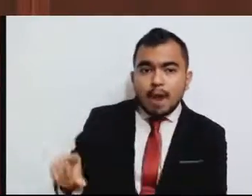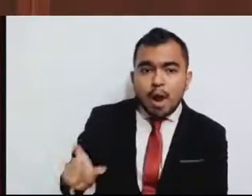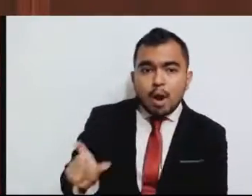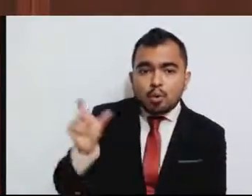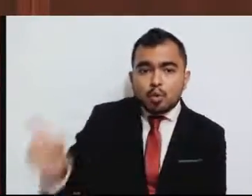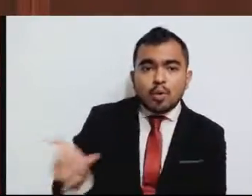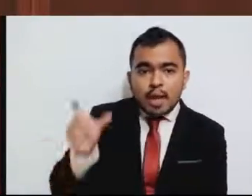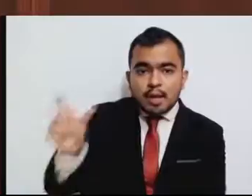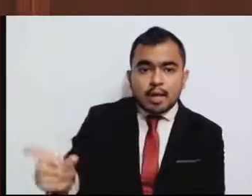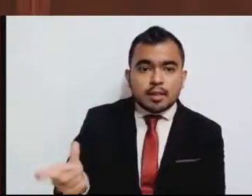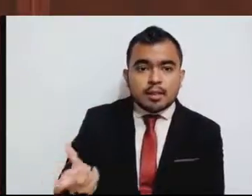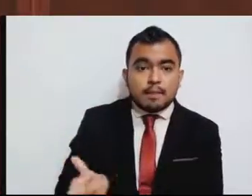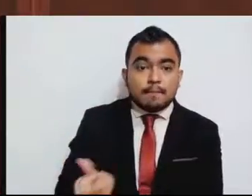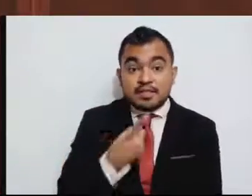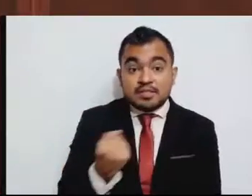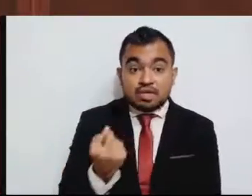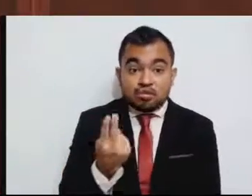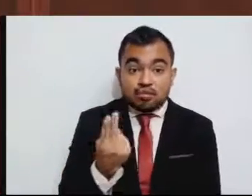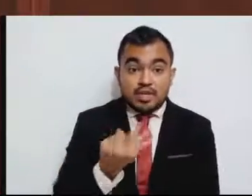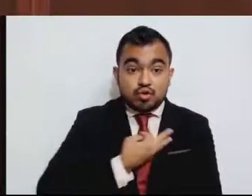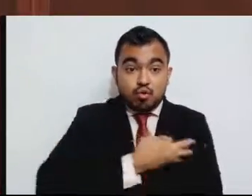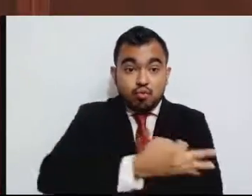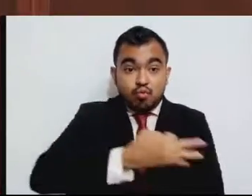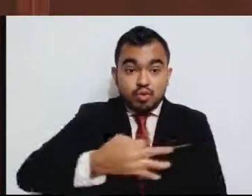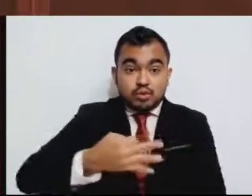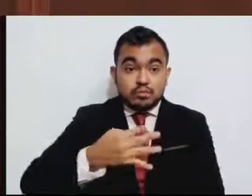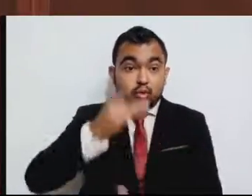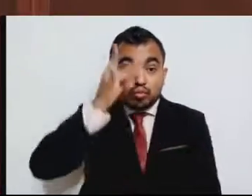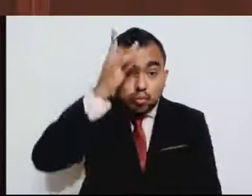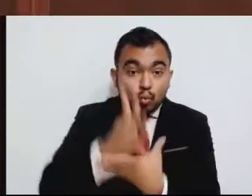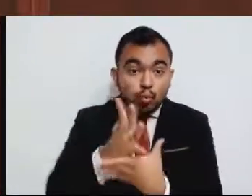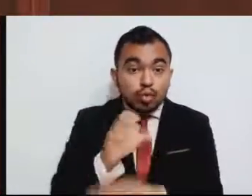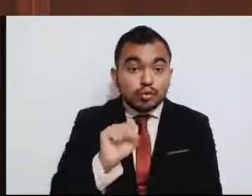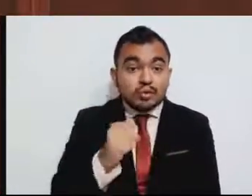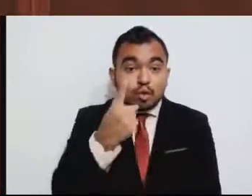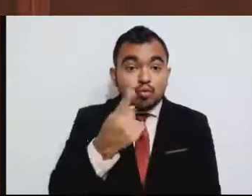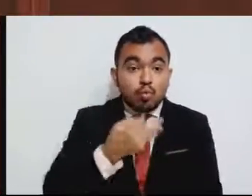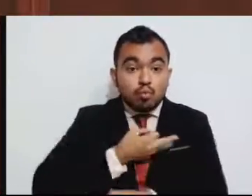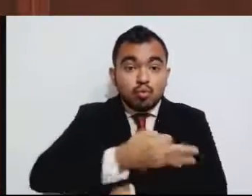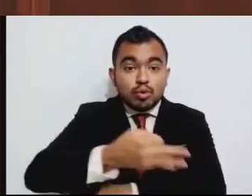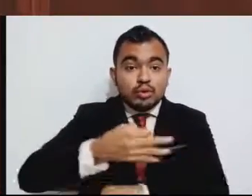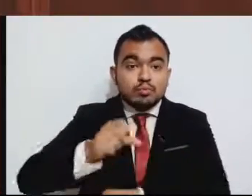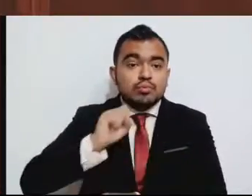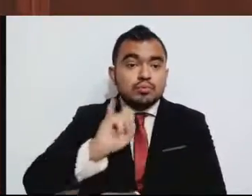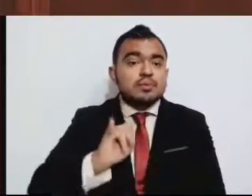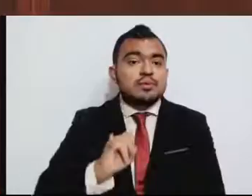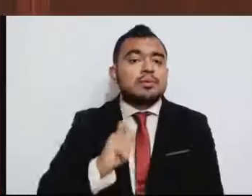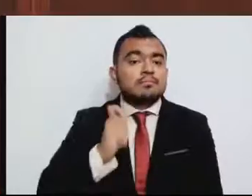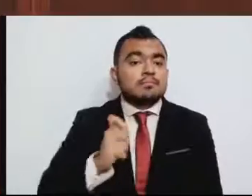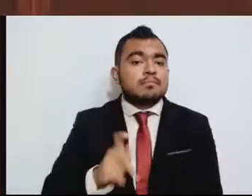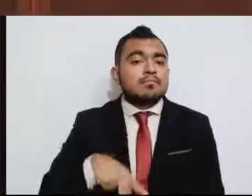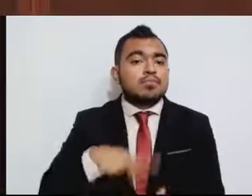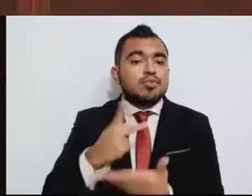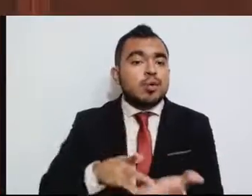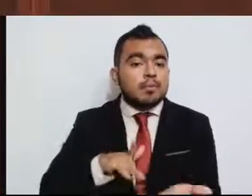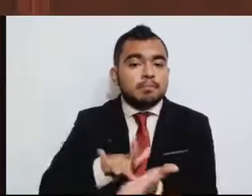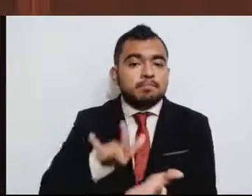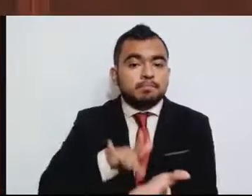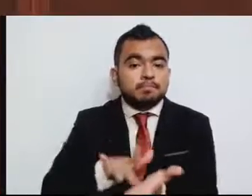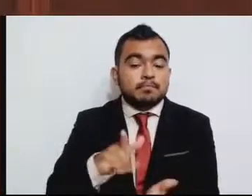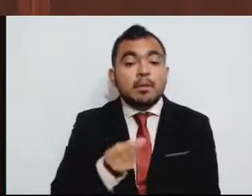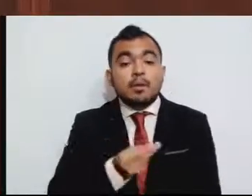225 municipios sólo 61 han llegado el programa de los cuales 10